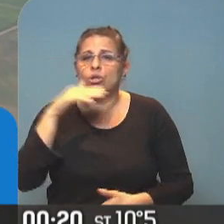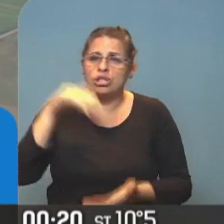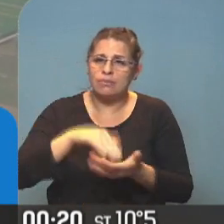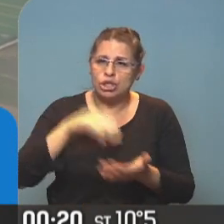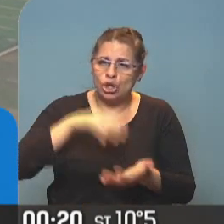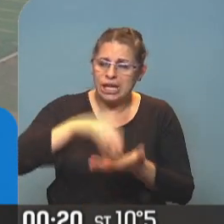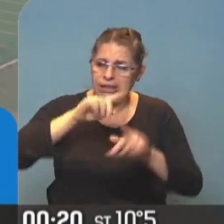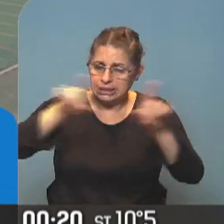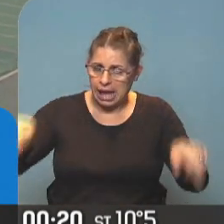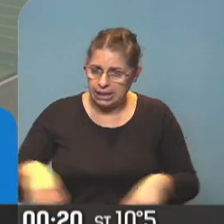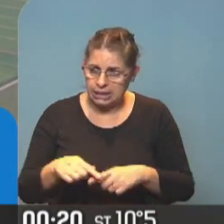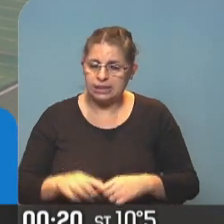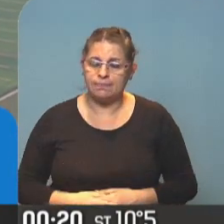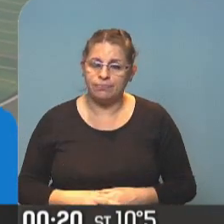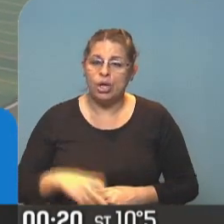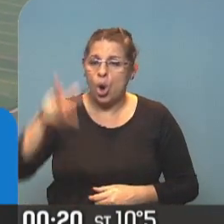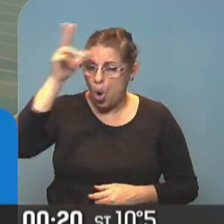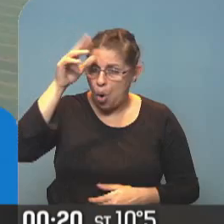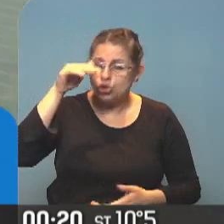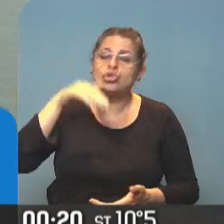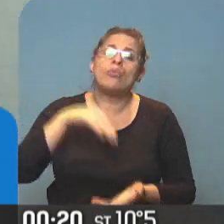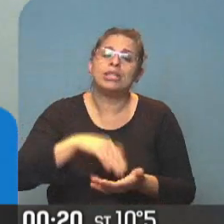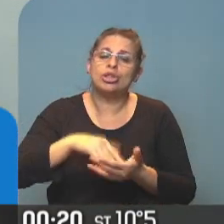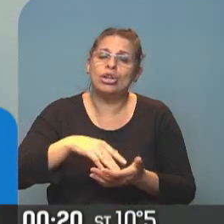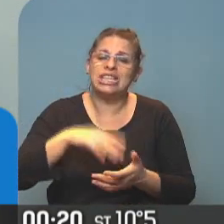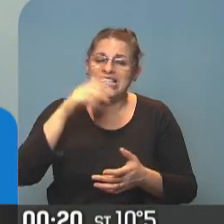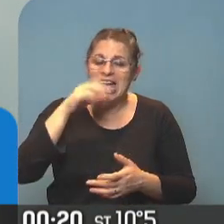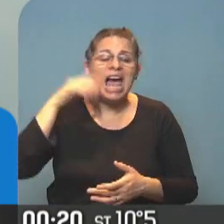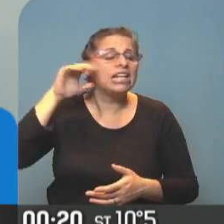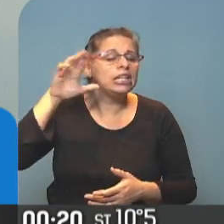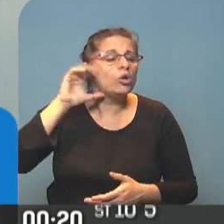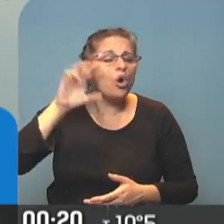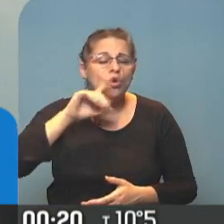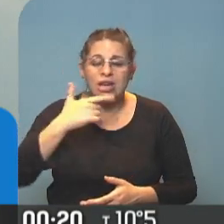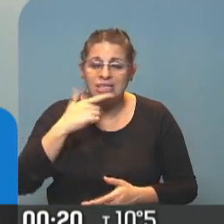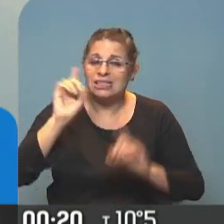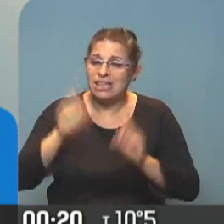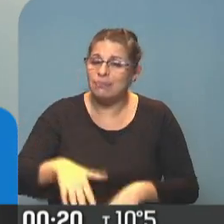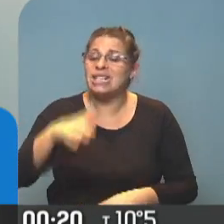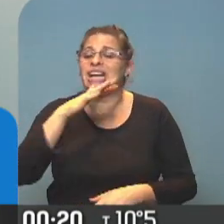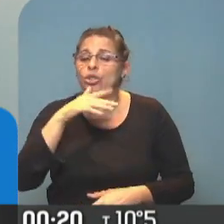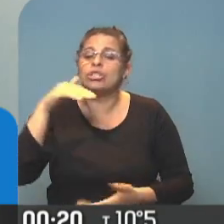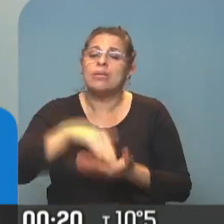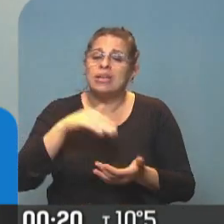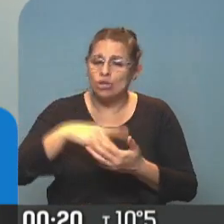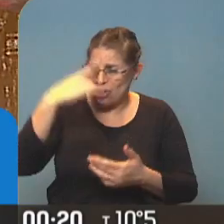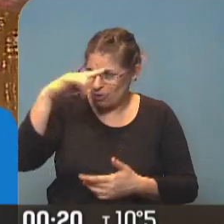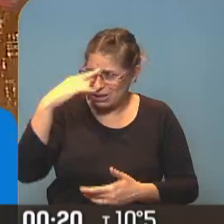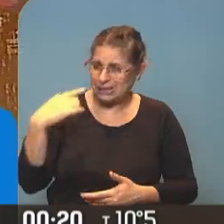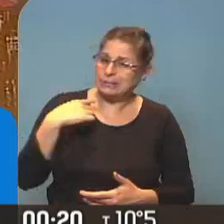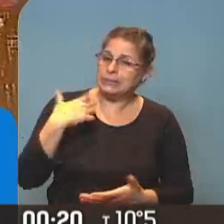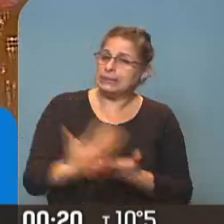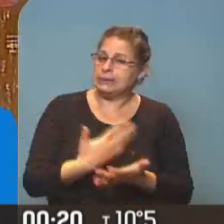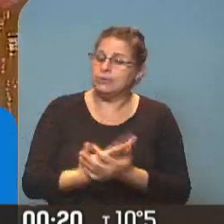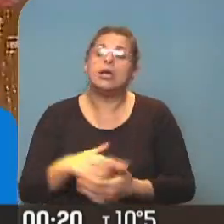hectáreas, de las cuales 8 millones son agrícolas, y hay en juego también 14 millones de cabezas de ganado. En la provincia